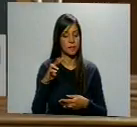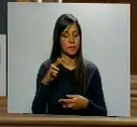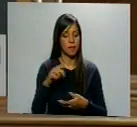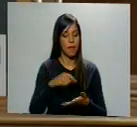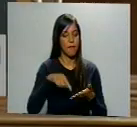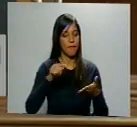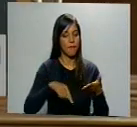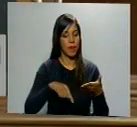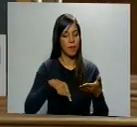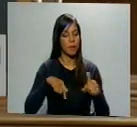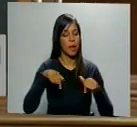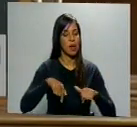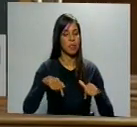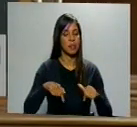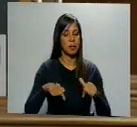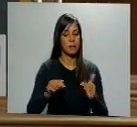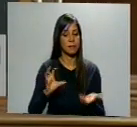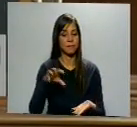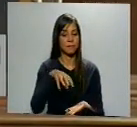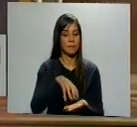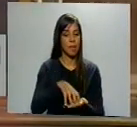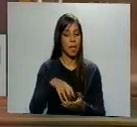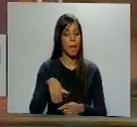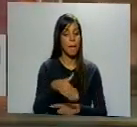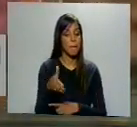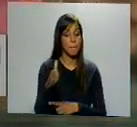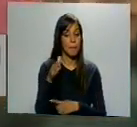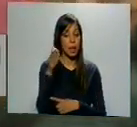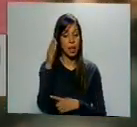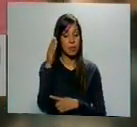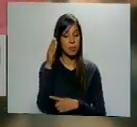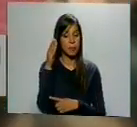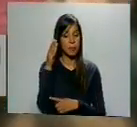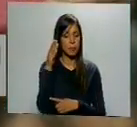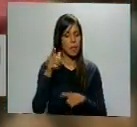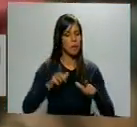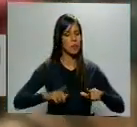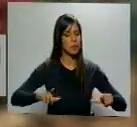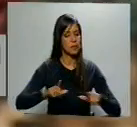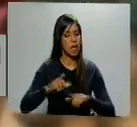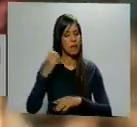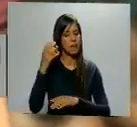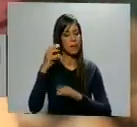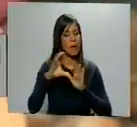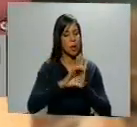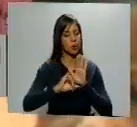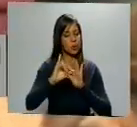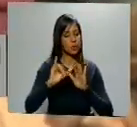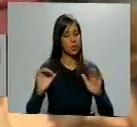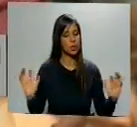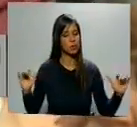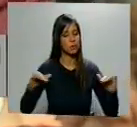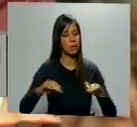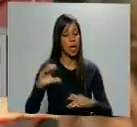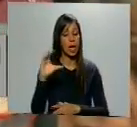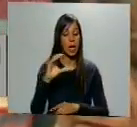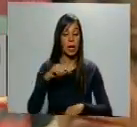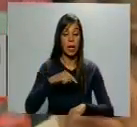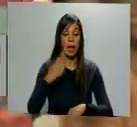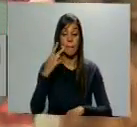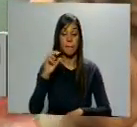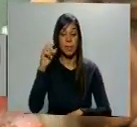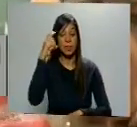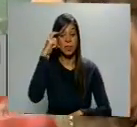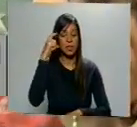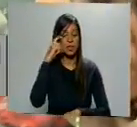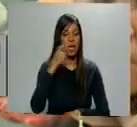y firmado en el hemiciclo protocolar del Palacio Federal Legislativo, sede de la Asamblea Nacional Constituyente, en Caracas, los 20 días del